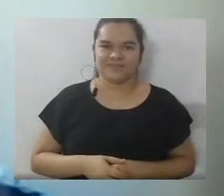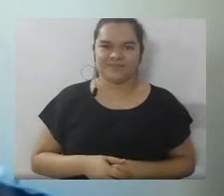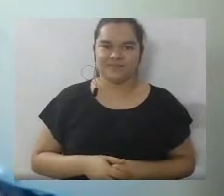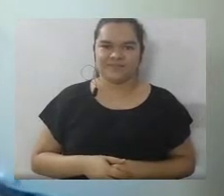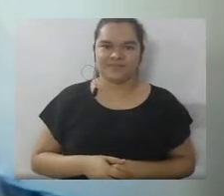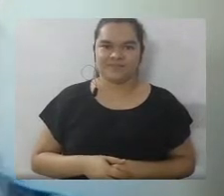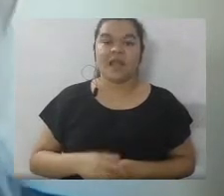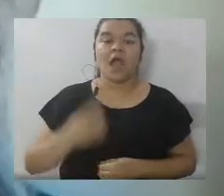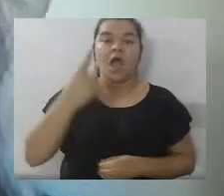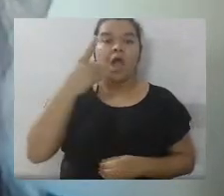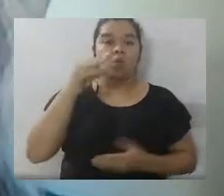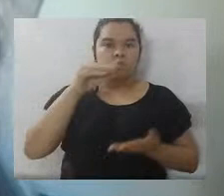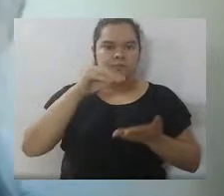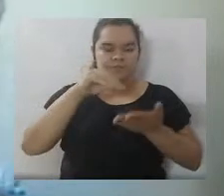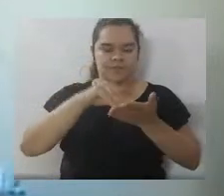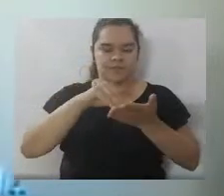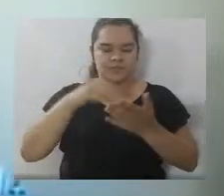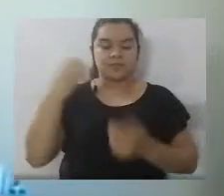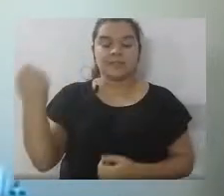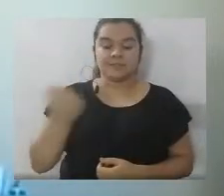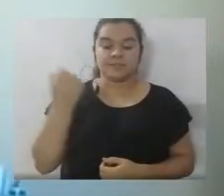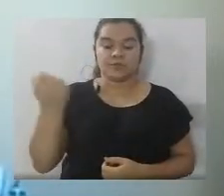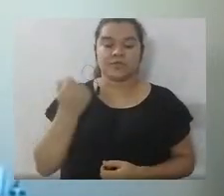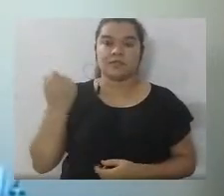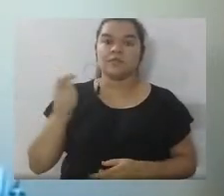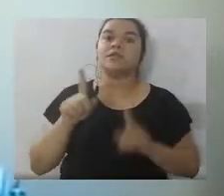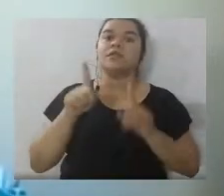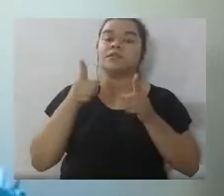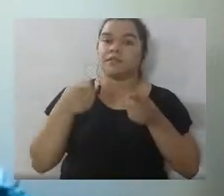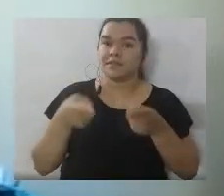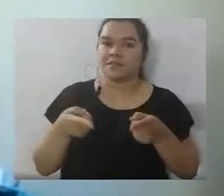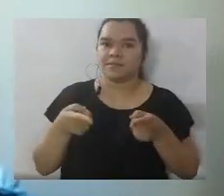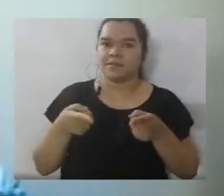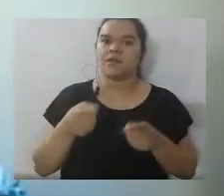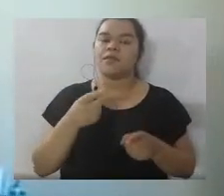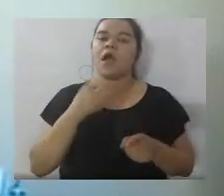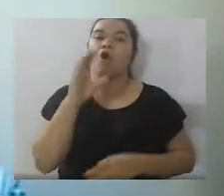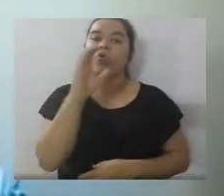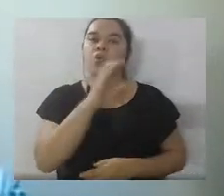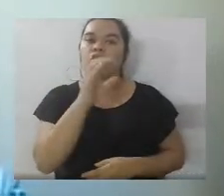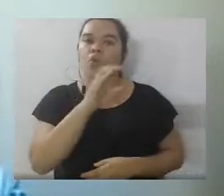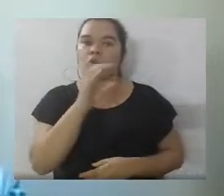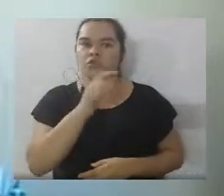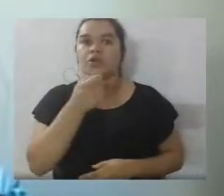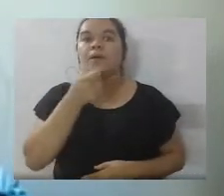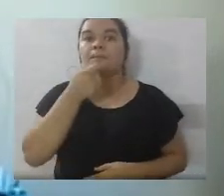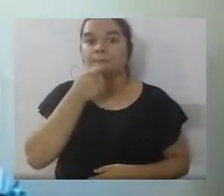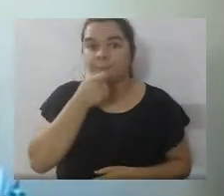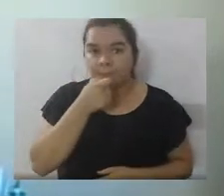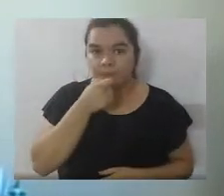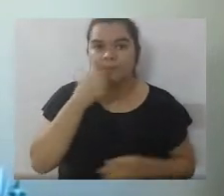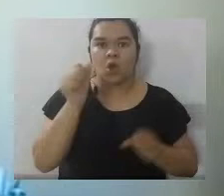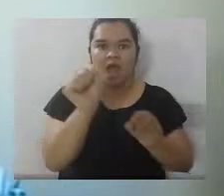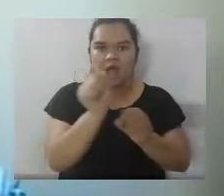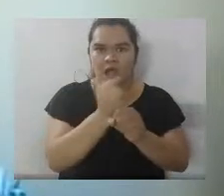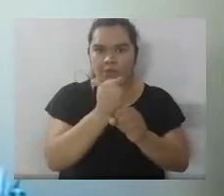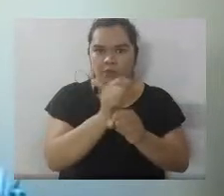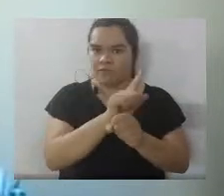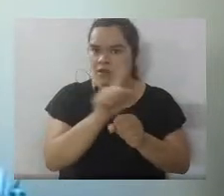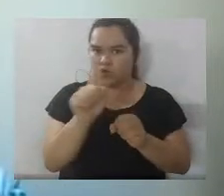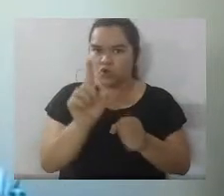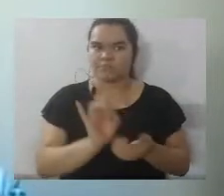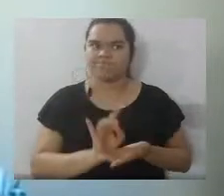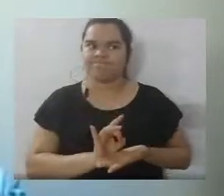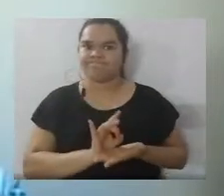Una cosa más que es importante agregar, no son excluyentes, esto es ambientarlos antes del inicio